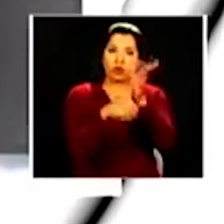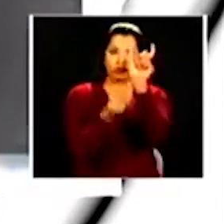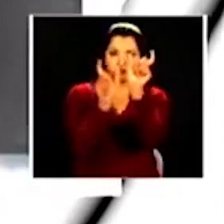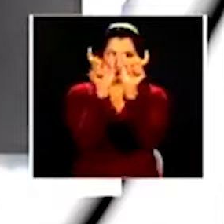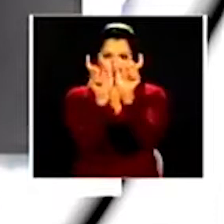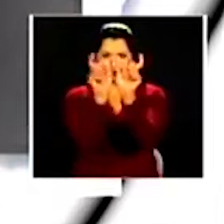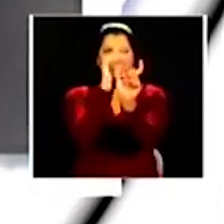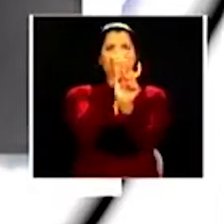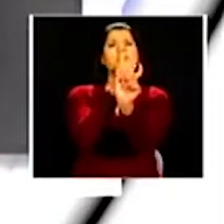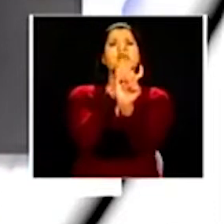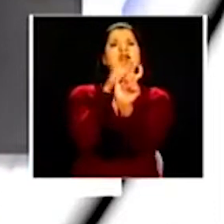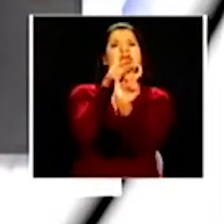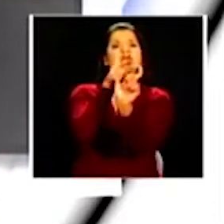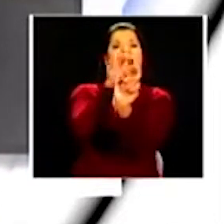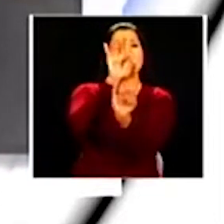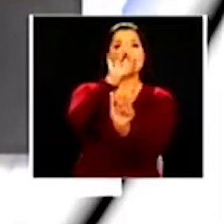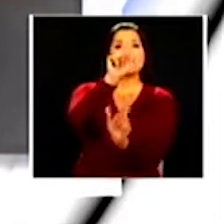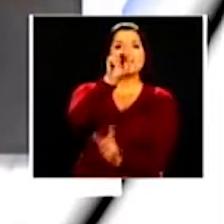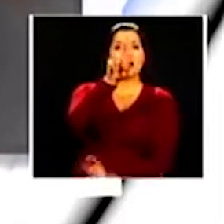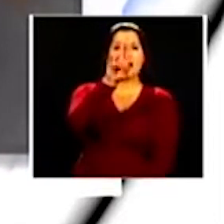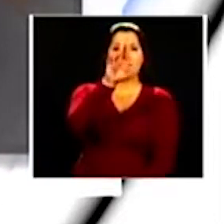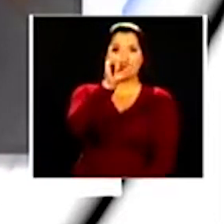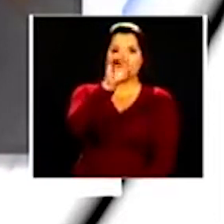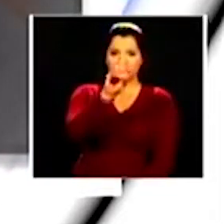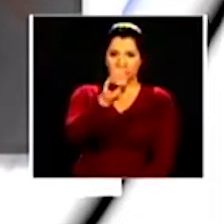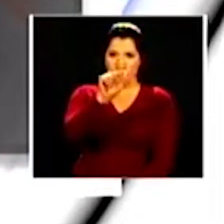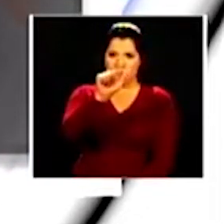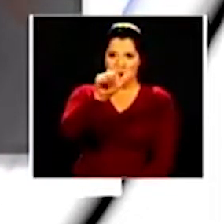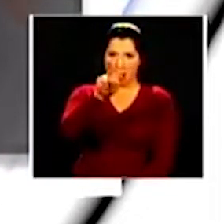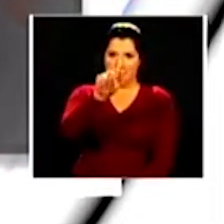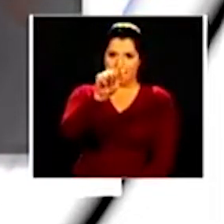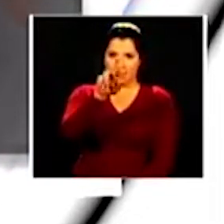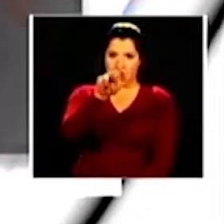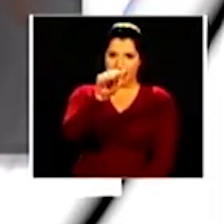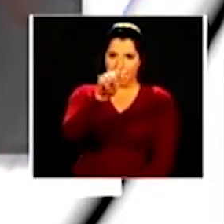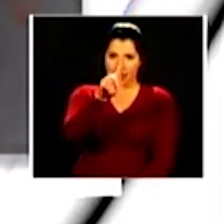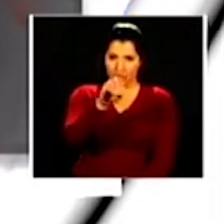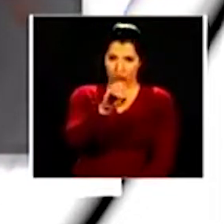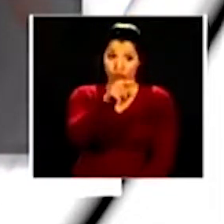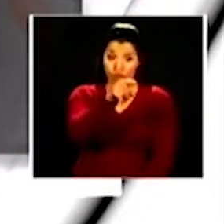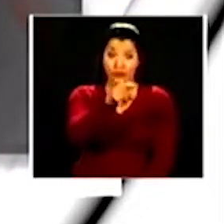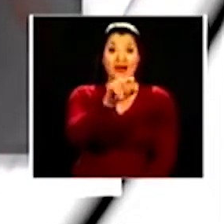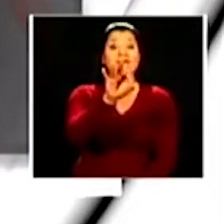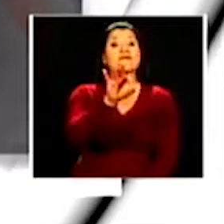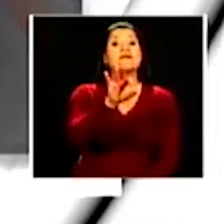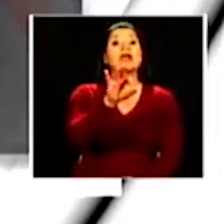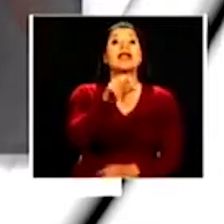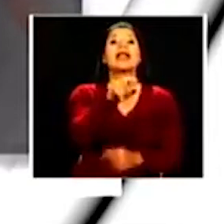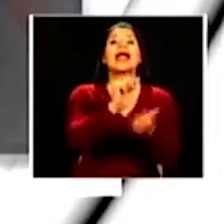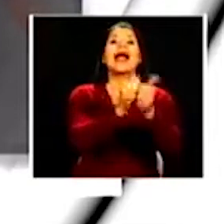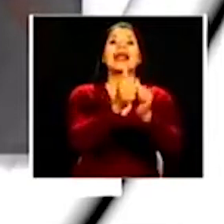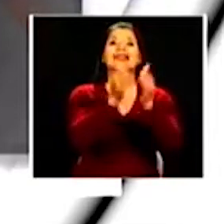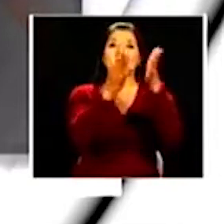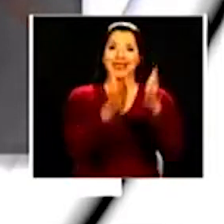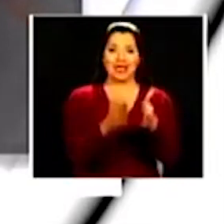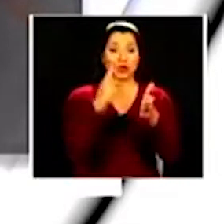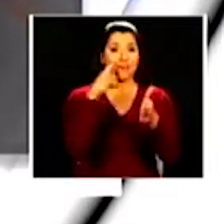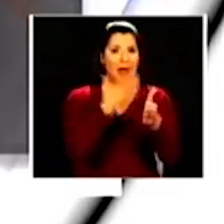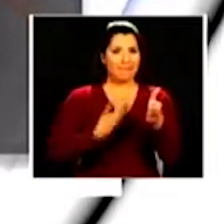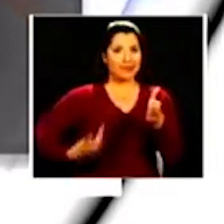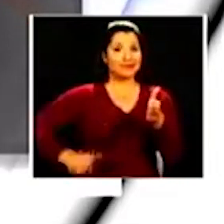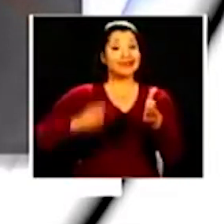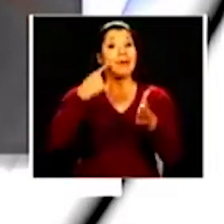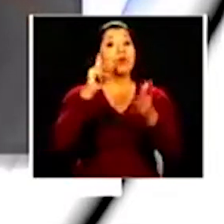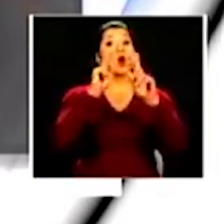señor Gerardo Fabricio Alvarado Muñoz es el candidato a la presidencia de la República por el partido